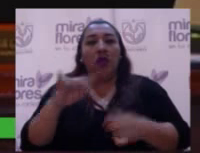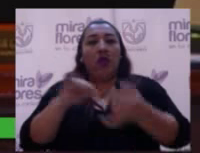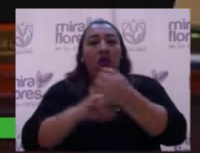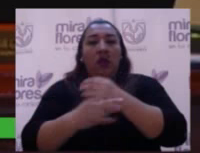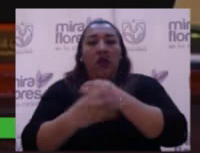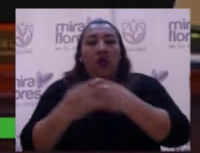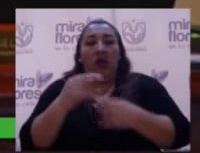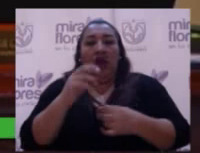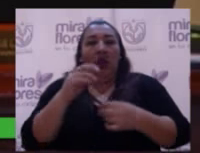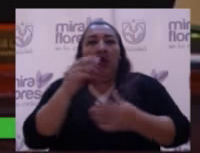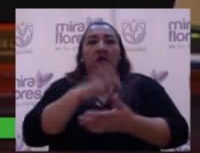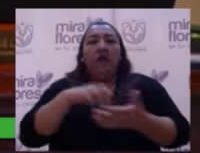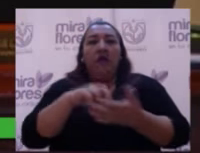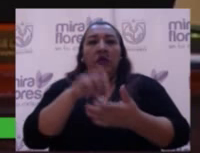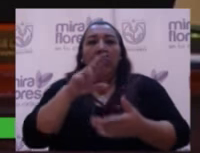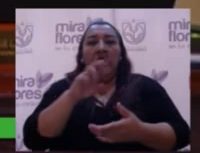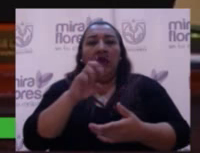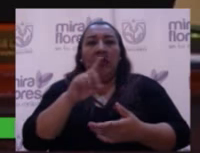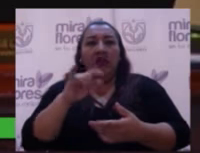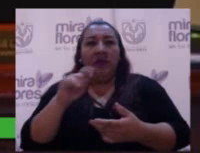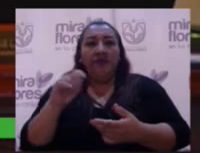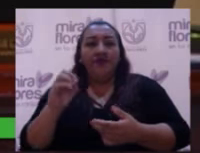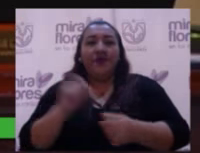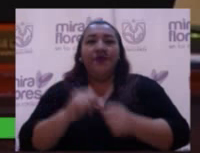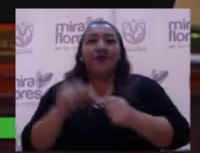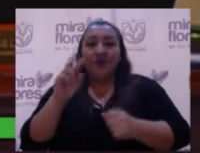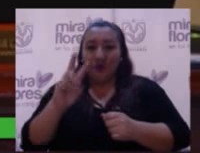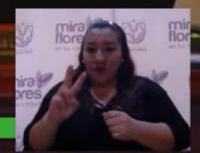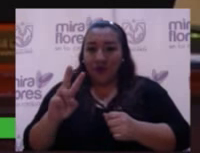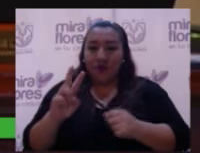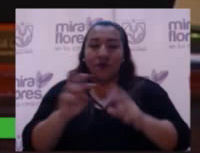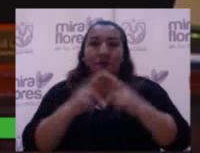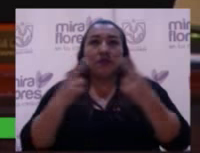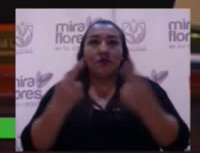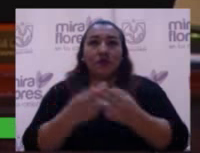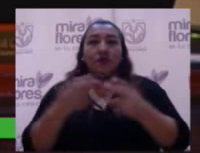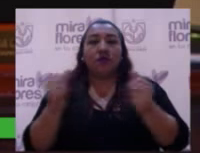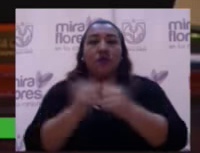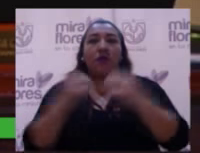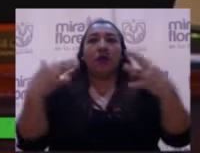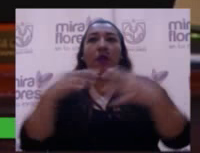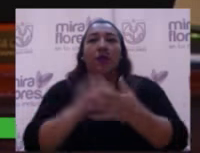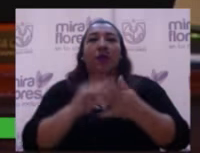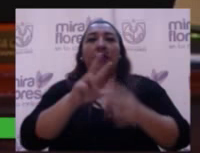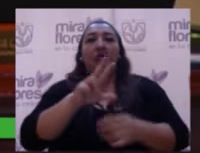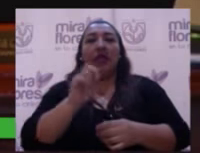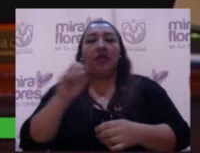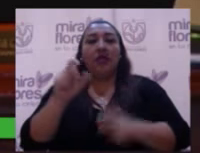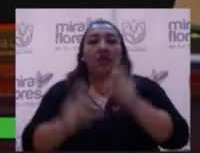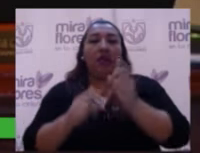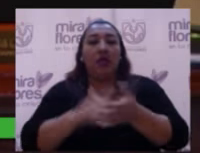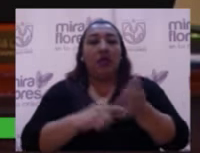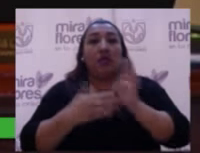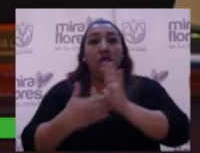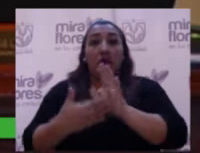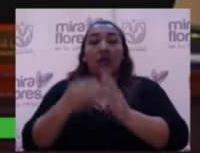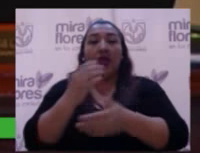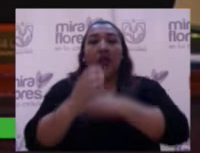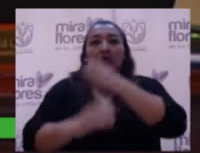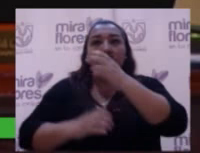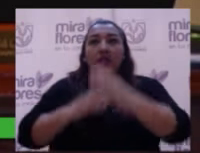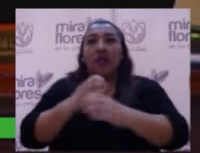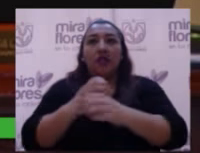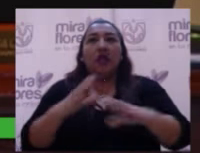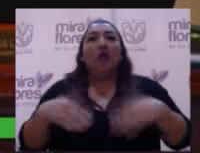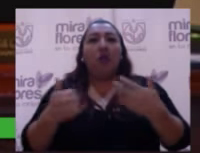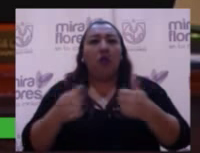Reducto número 2 de su distinguido distrito. El evento congregó a más de 300 asistentes, demostrando que la ciencia puede